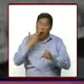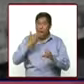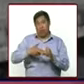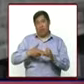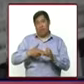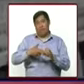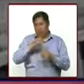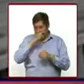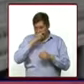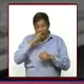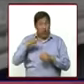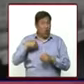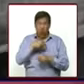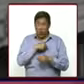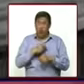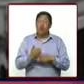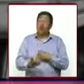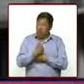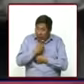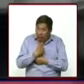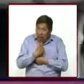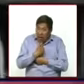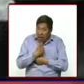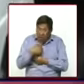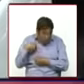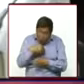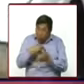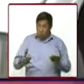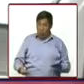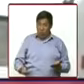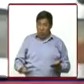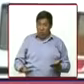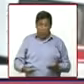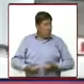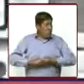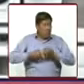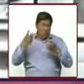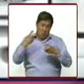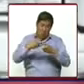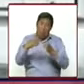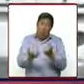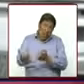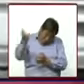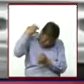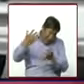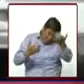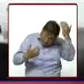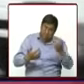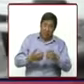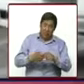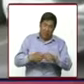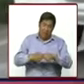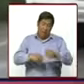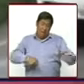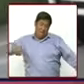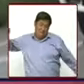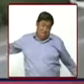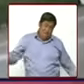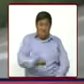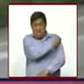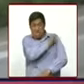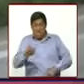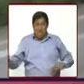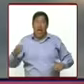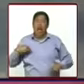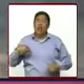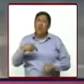Los que pagamos los platos rotos somos los transportistas. Estamos siendo apedreados, estamos siendo chicoteados. Ya